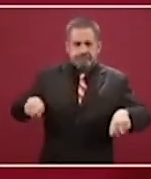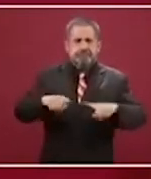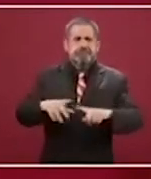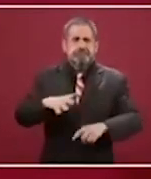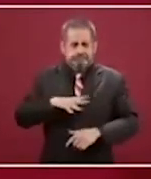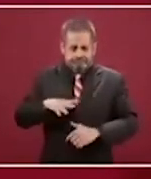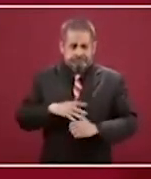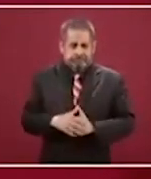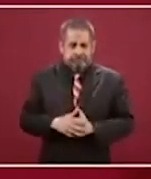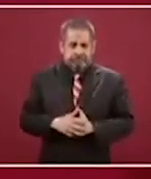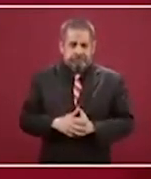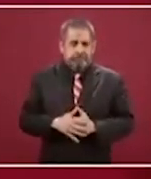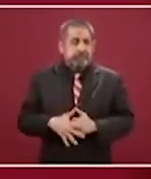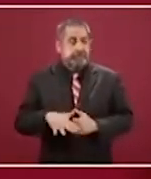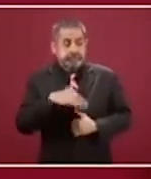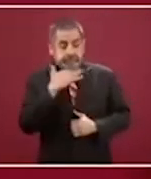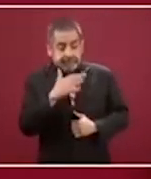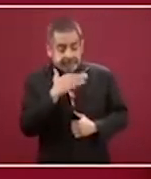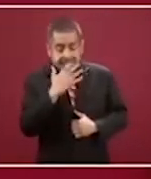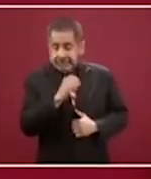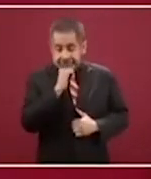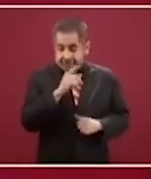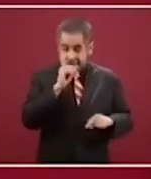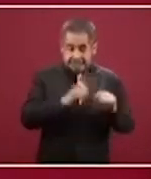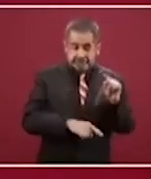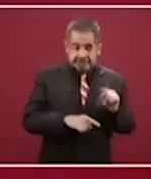Si no hay corrupción, salimos.